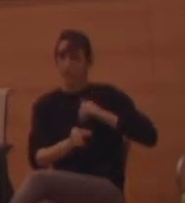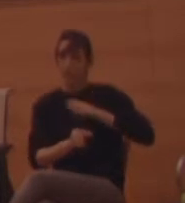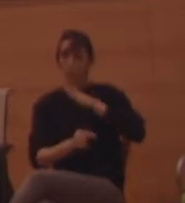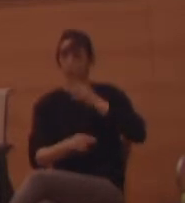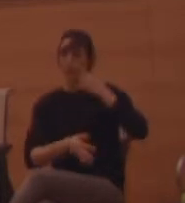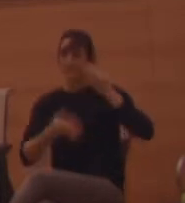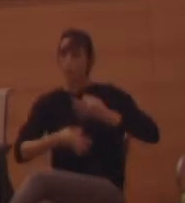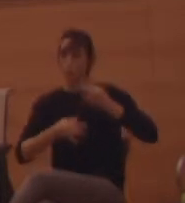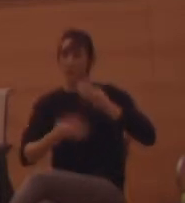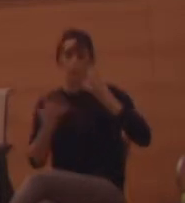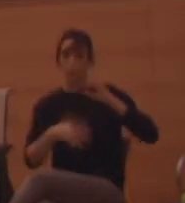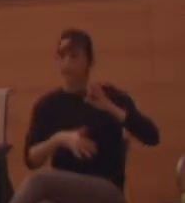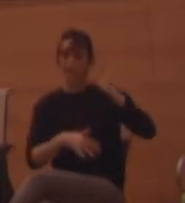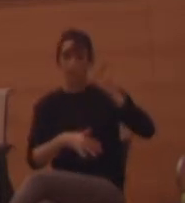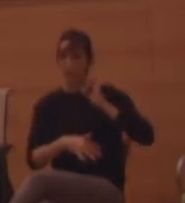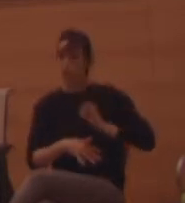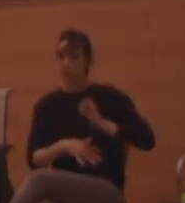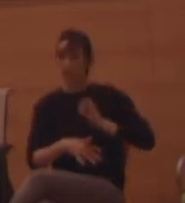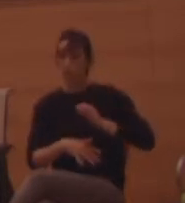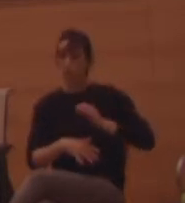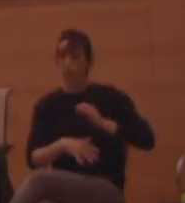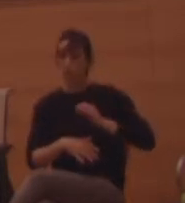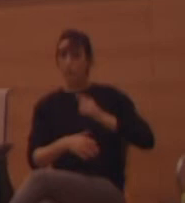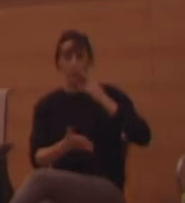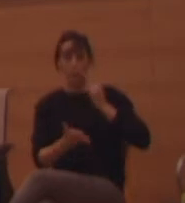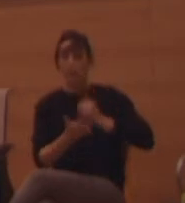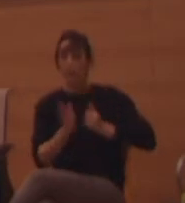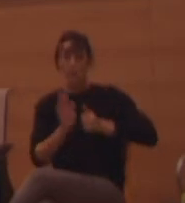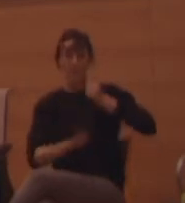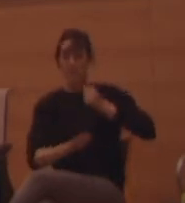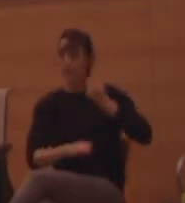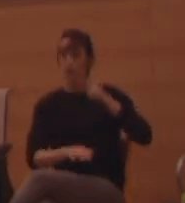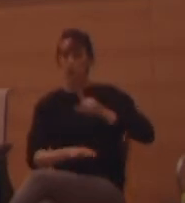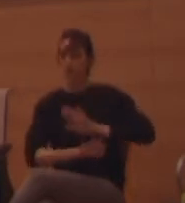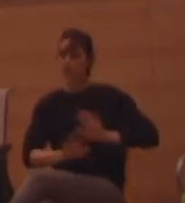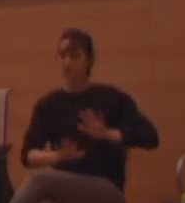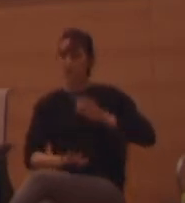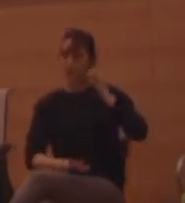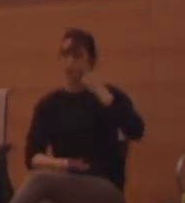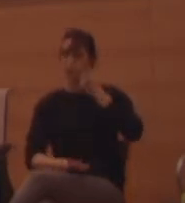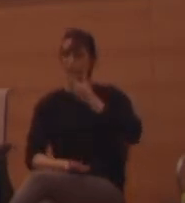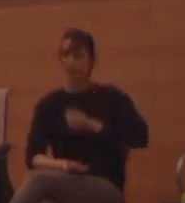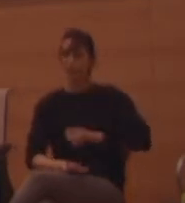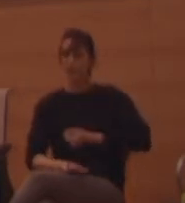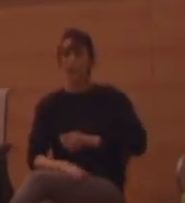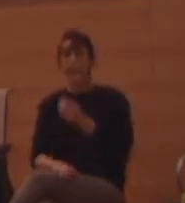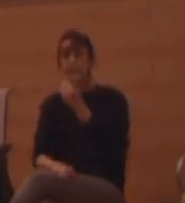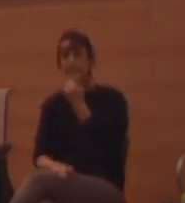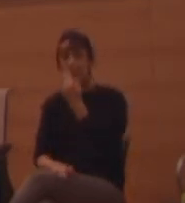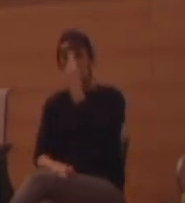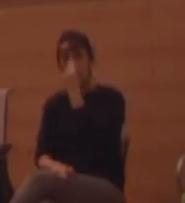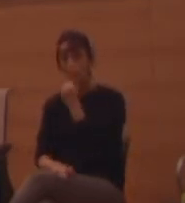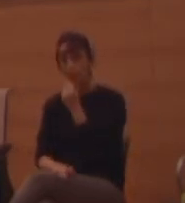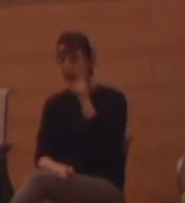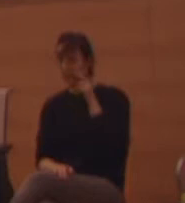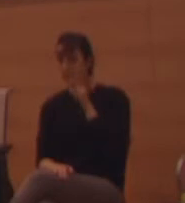del 90% sin tener que hacer ninguna prueba diagnóstica más. Si vemos un pie que presenta